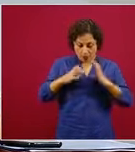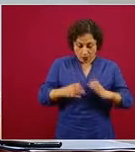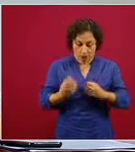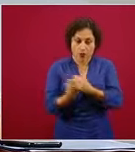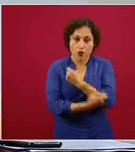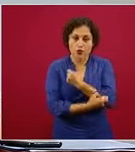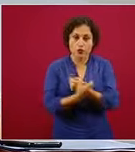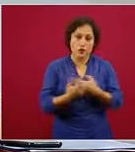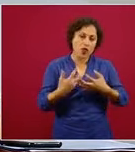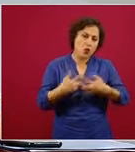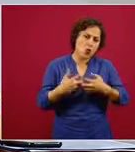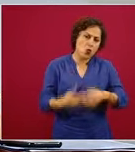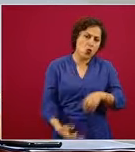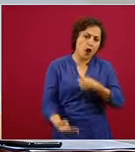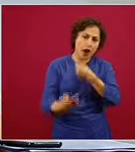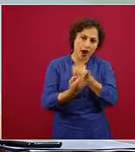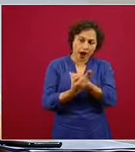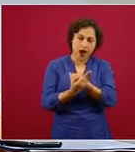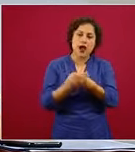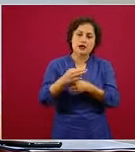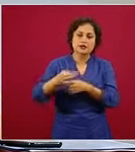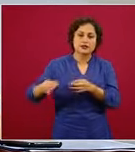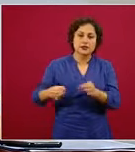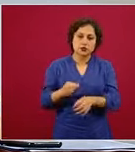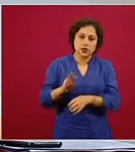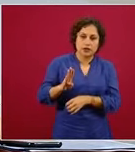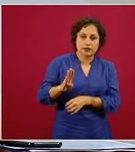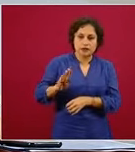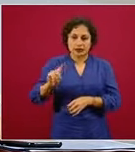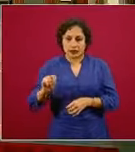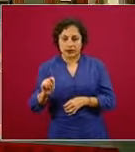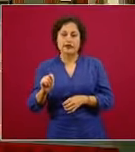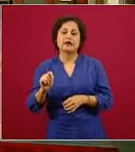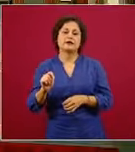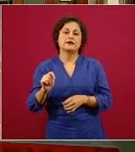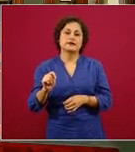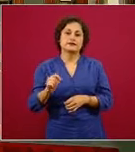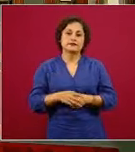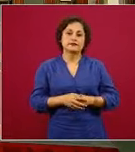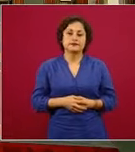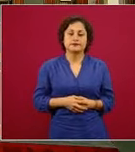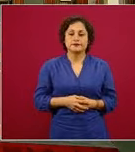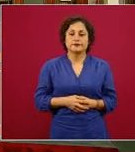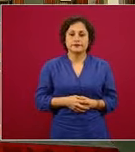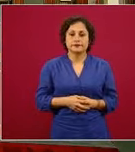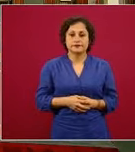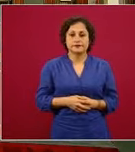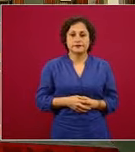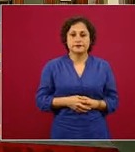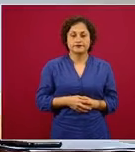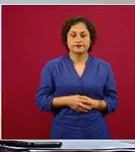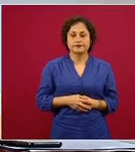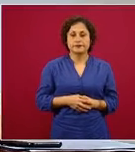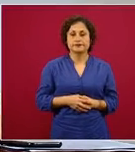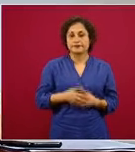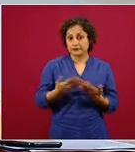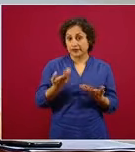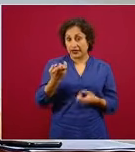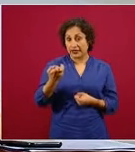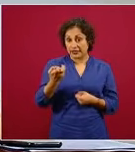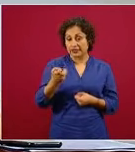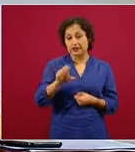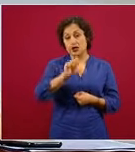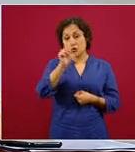estimada esta tanto en las células B, producción de anticuerpos, como en las células T. Y de ejemplo de ellos, en el mismo